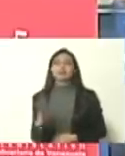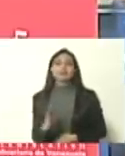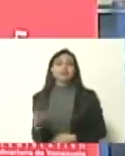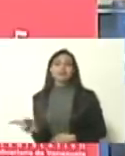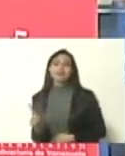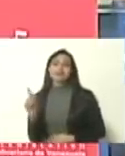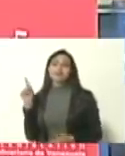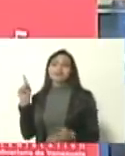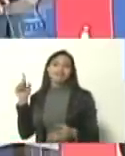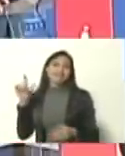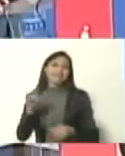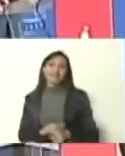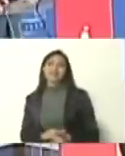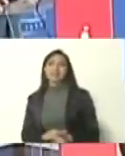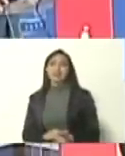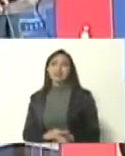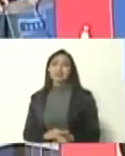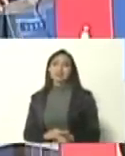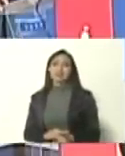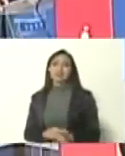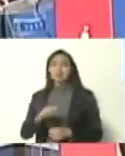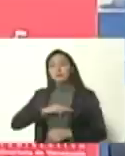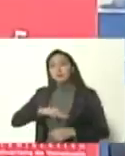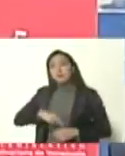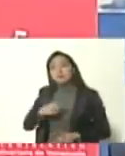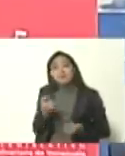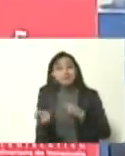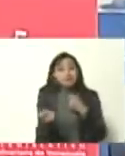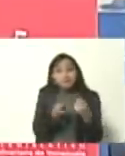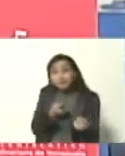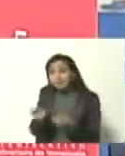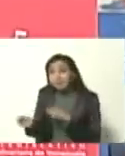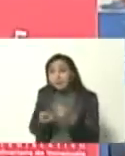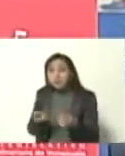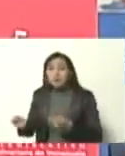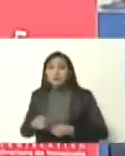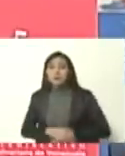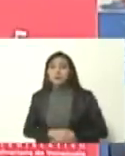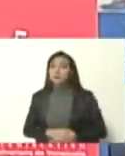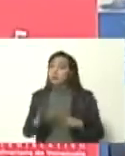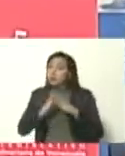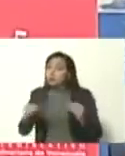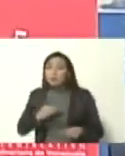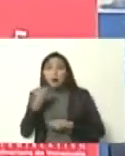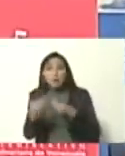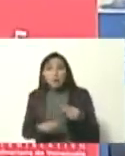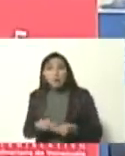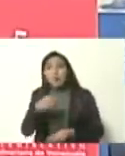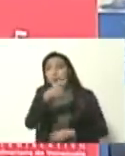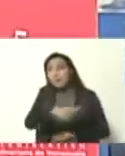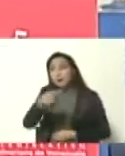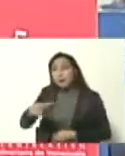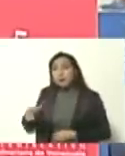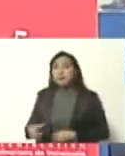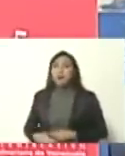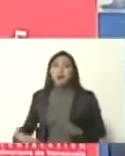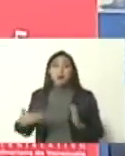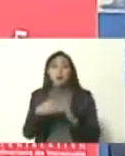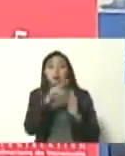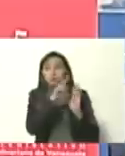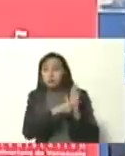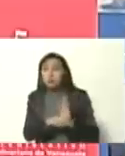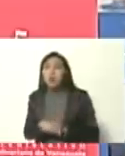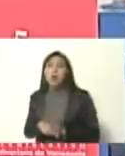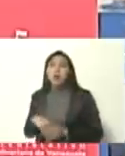se presentaron. Entonces estamos tomando acciones administrativas, por supuesto, contra toda esta acción clientelar que va contra las finanzas del Estado